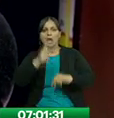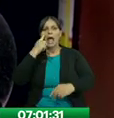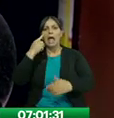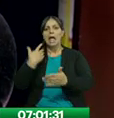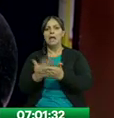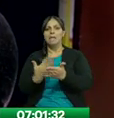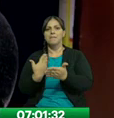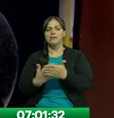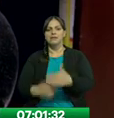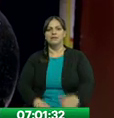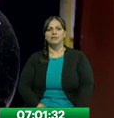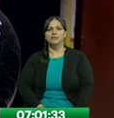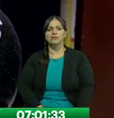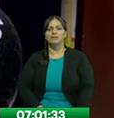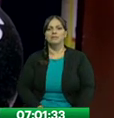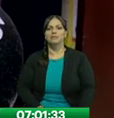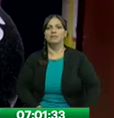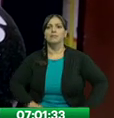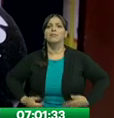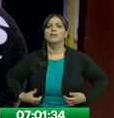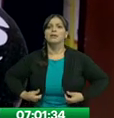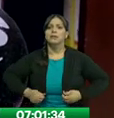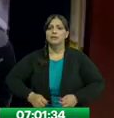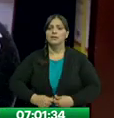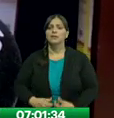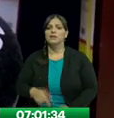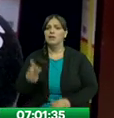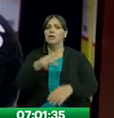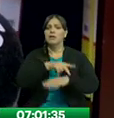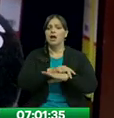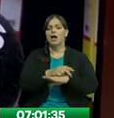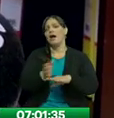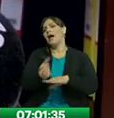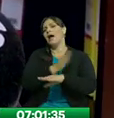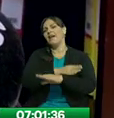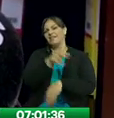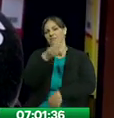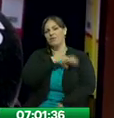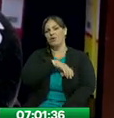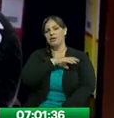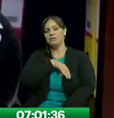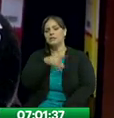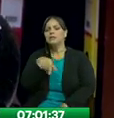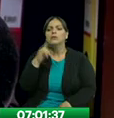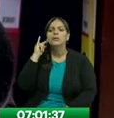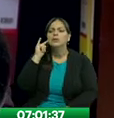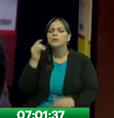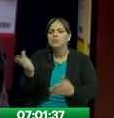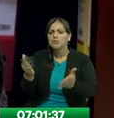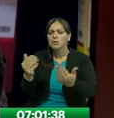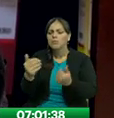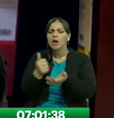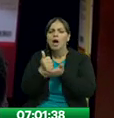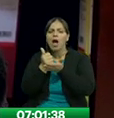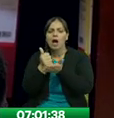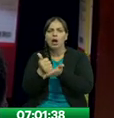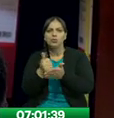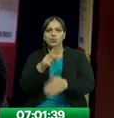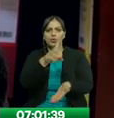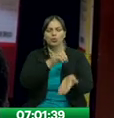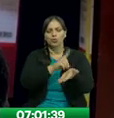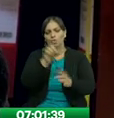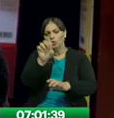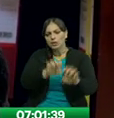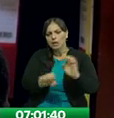estaban pruebas documentales, testimoniales, periciales, fue acogido favorablemente por los señores jueces del Tribunal de Garantías Penales, emitiendo